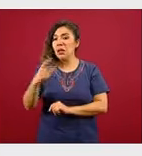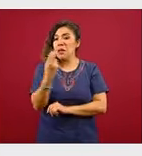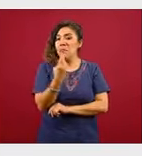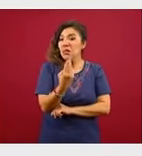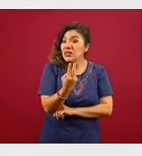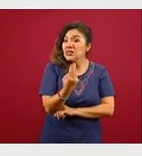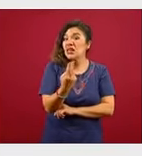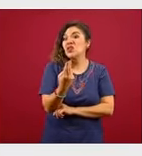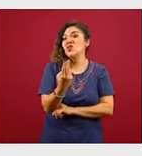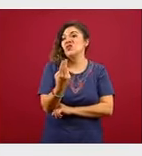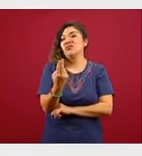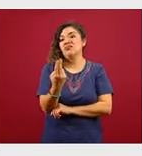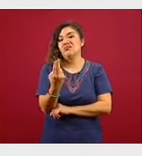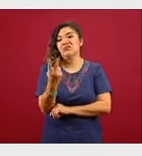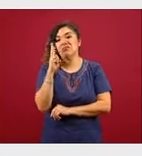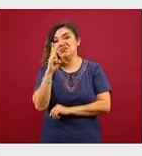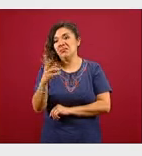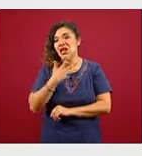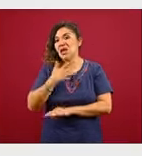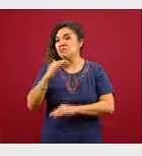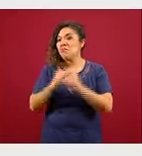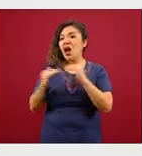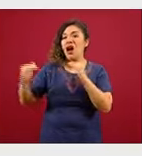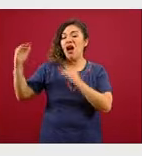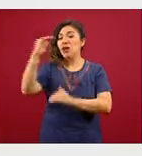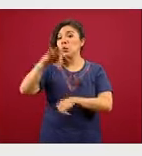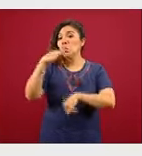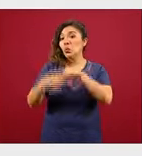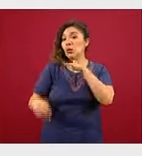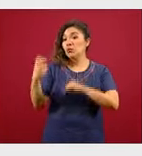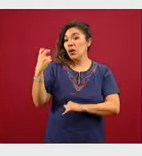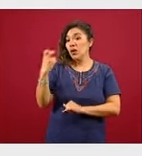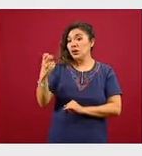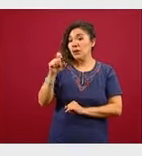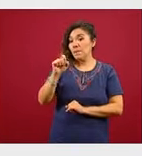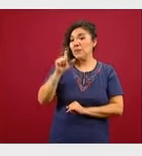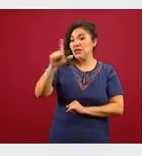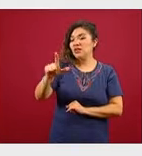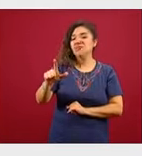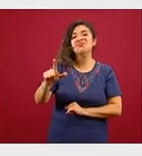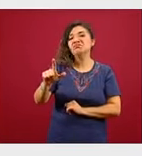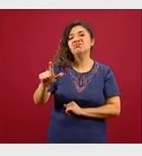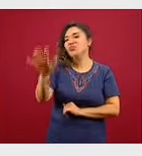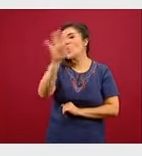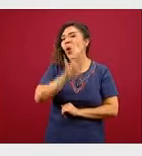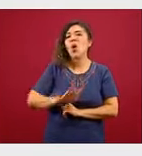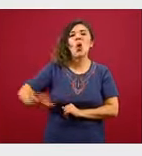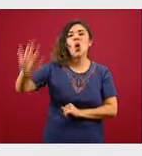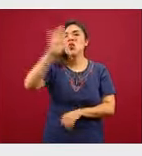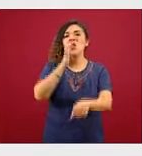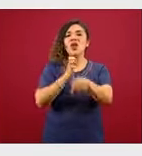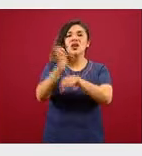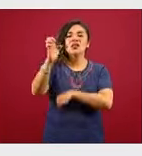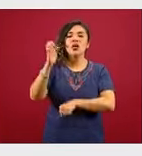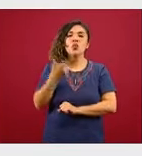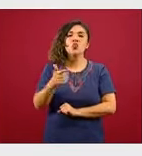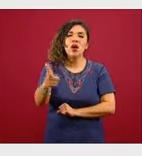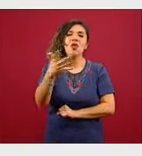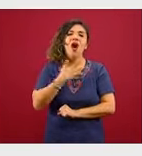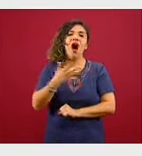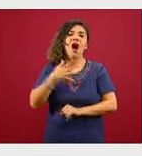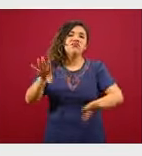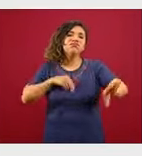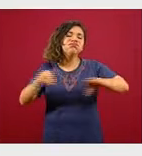25 ya tenemos en los niveles más altos y esta es la última donde vemos que prácticamente todo el estado de